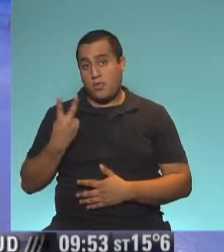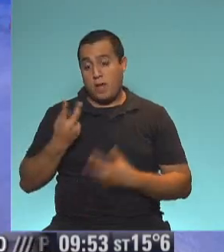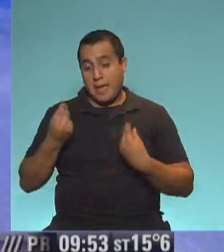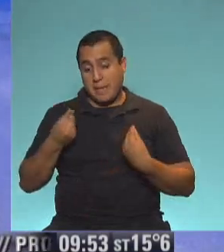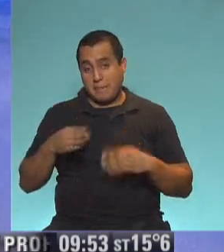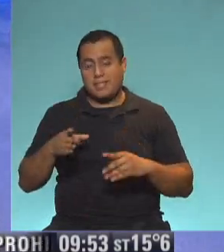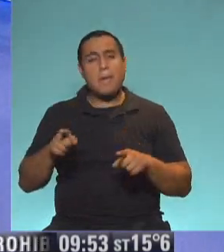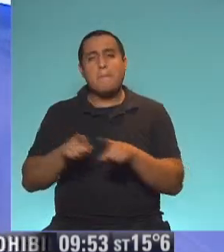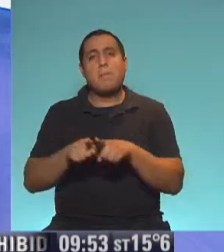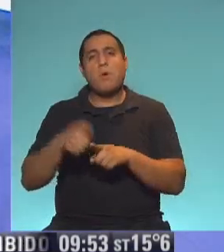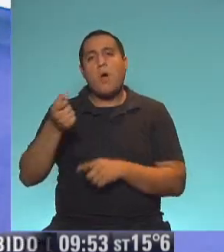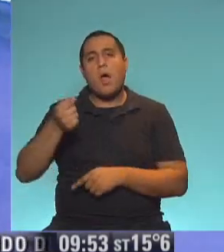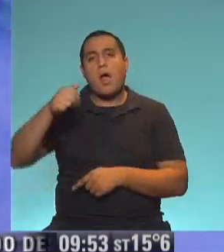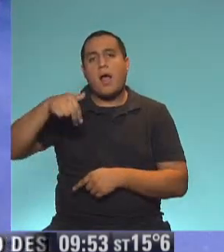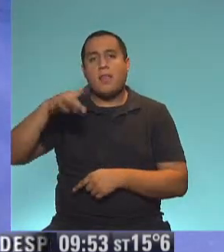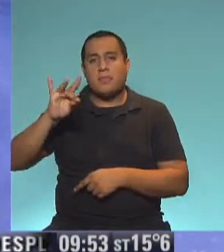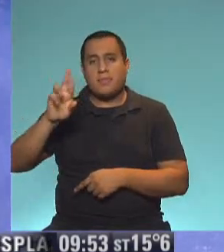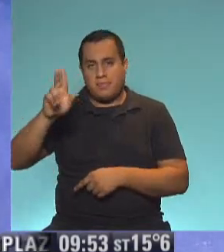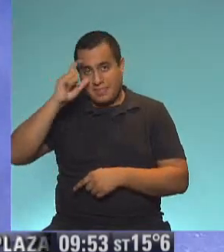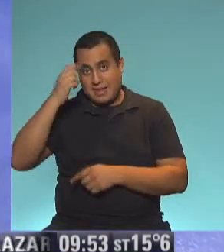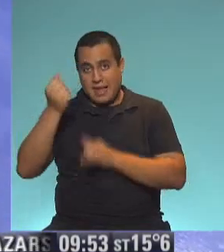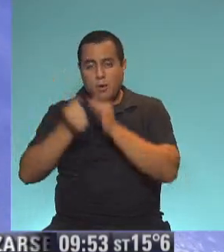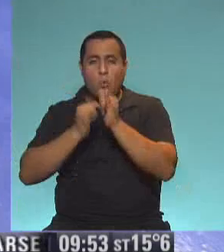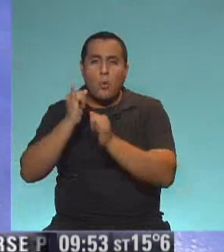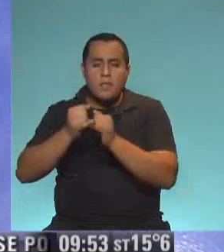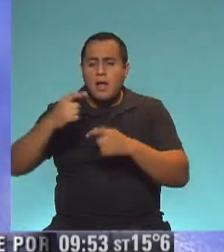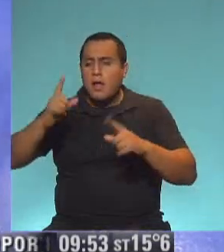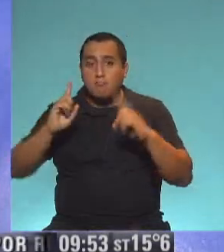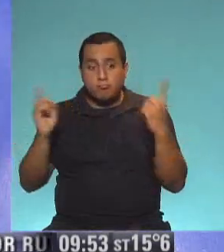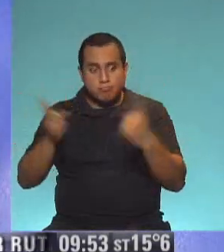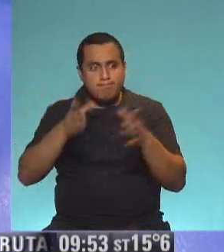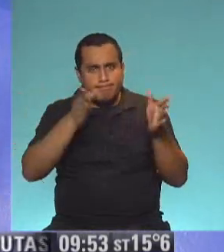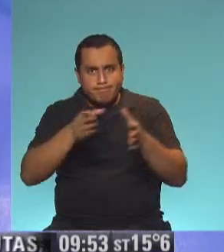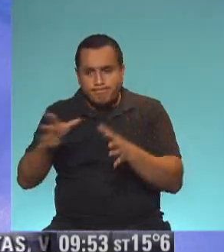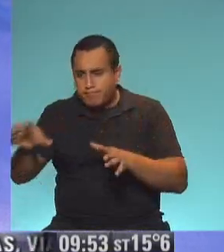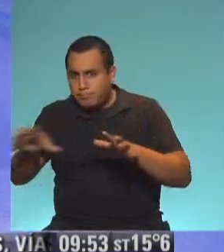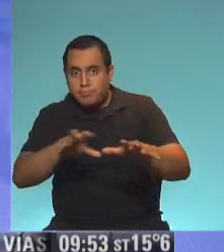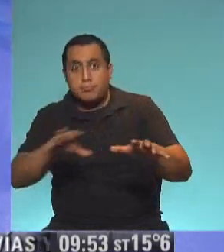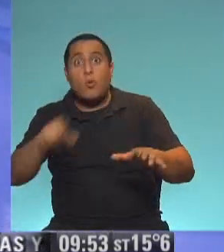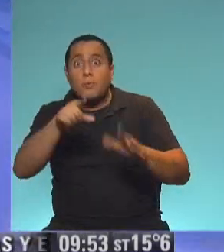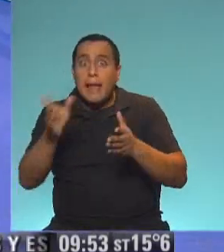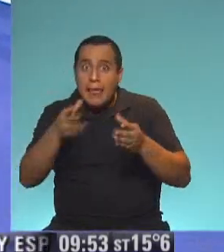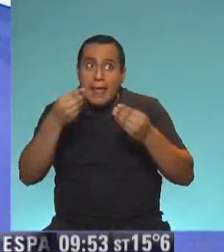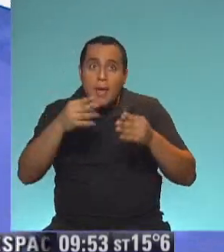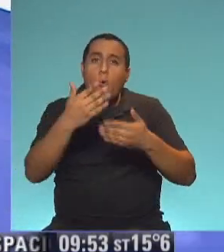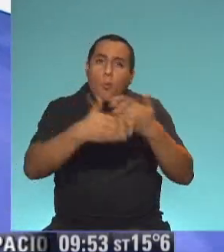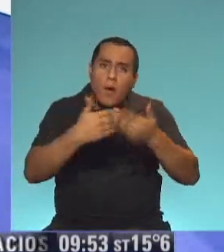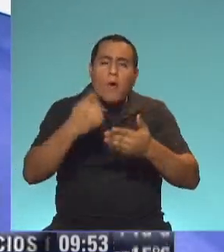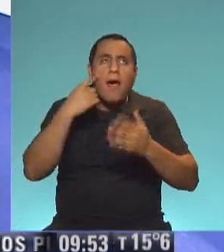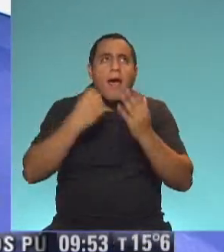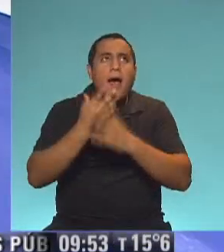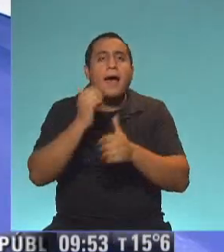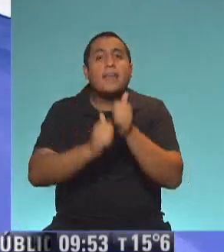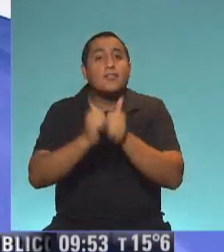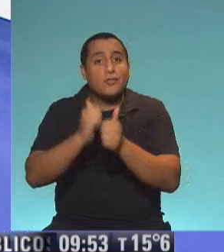dijo Andrea, como un día cualquiera en el cuartel, ordenando todas las cosas. Bueno, ustedes en sus casas empiecen a jugar, invéntense su historia